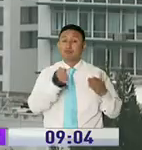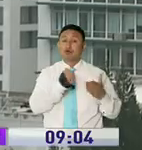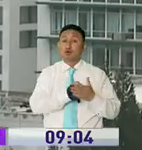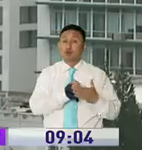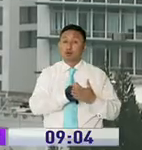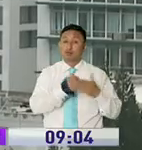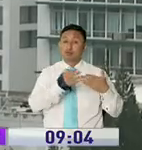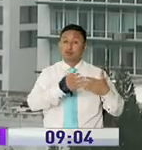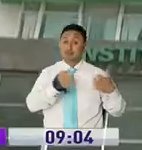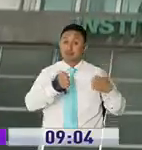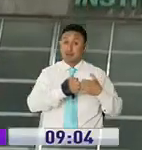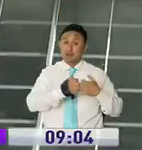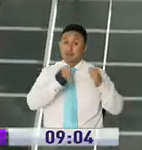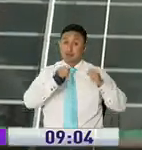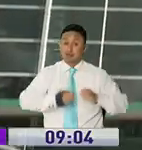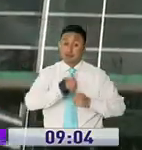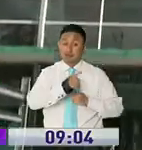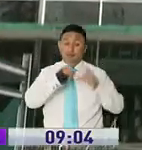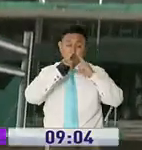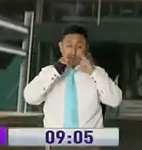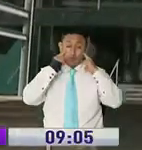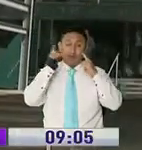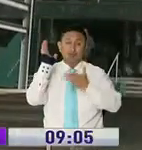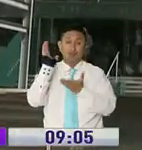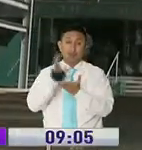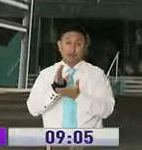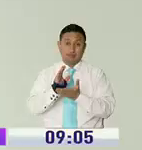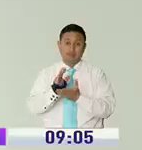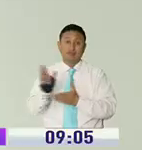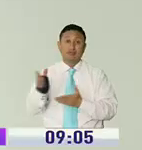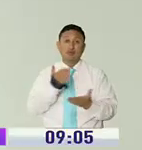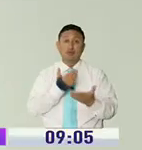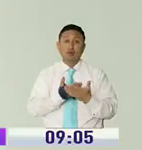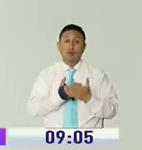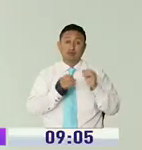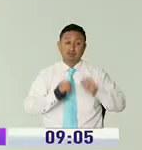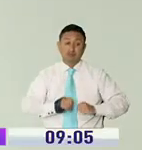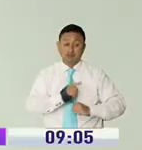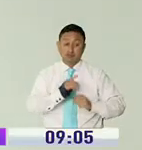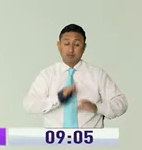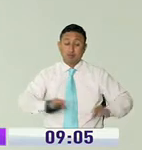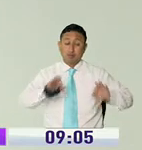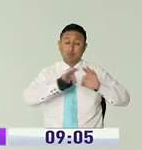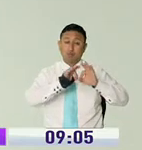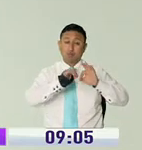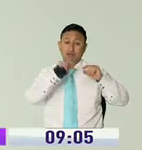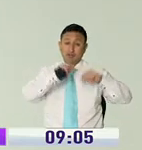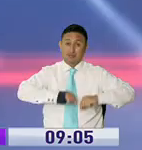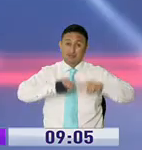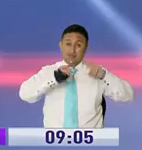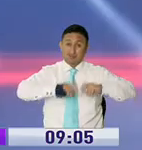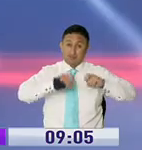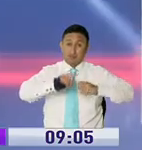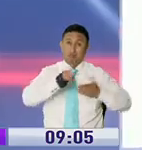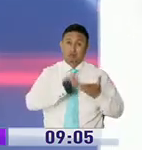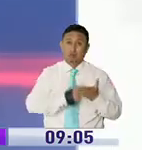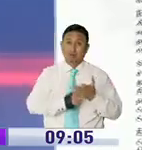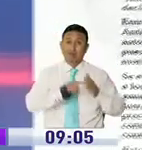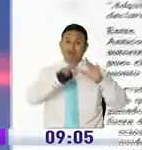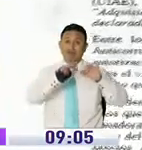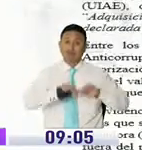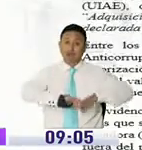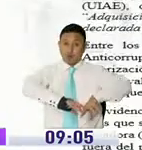de insumos y dispositivos médicos en el IES. Entre los hechos más relevantes recabados y analizados por la